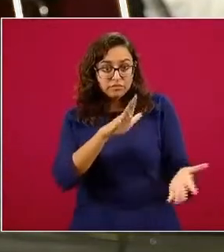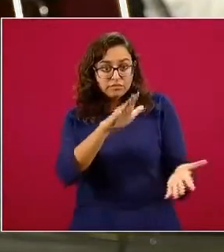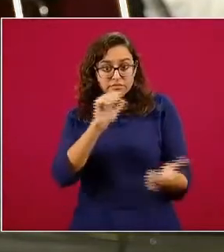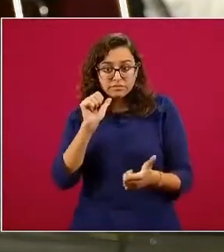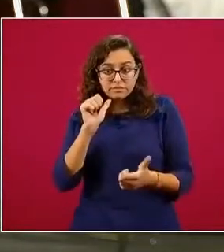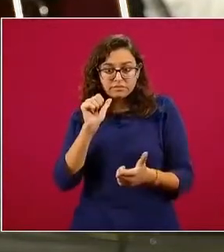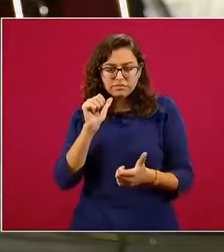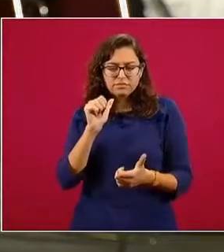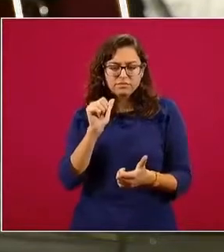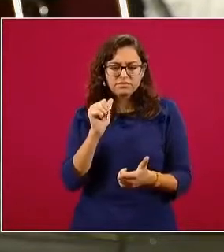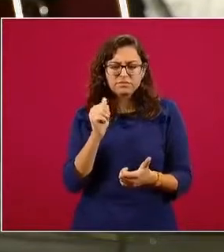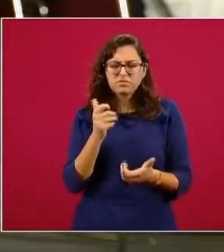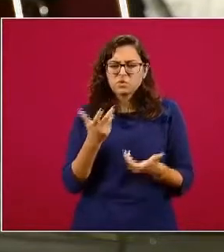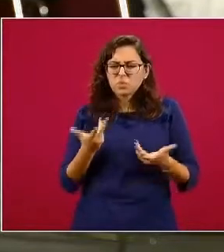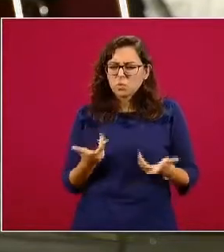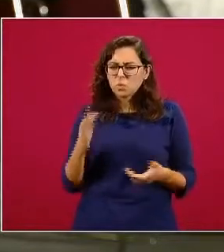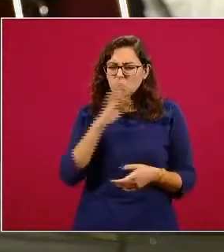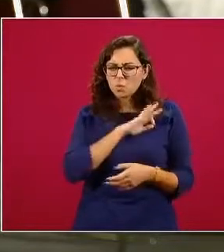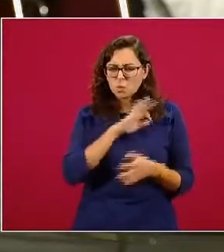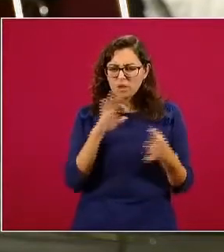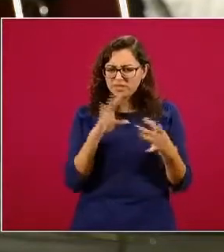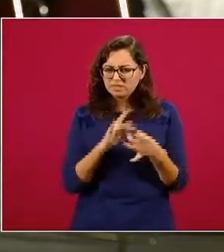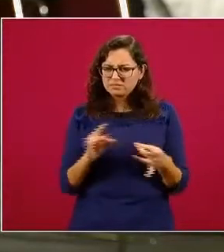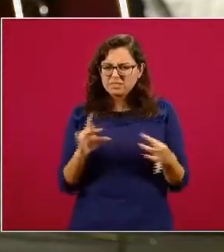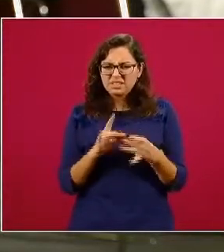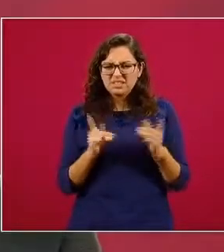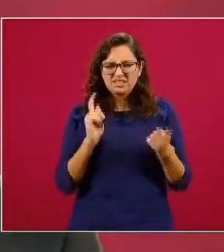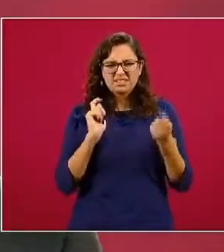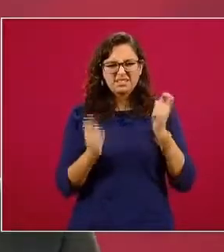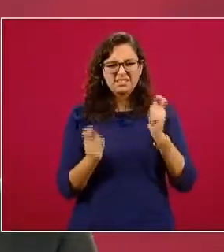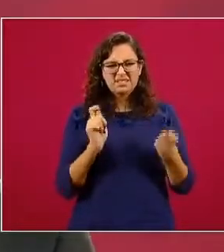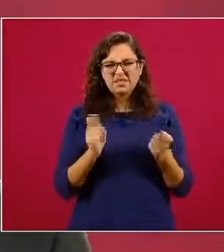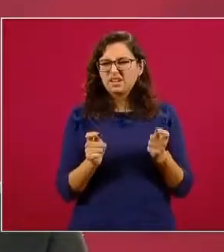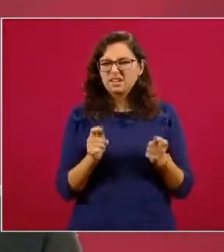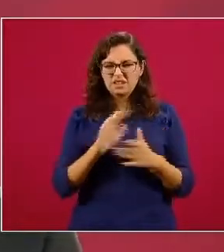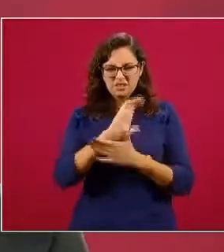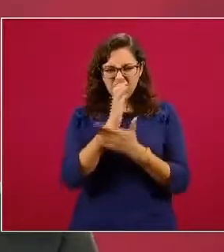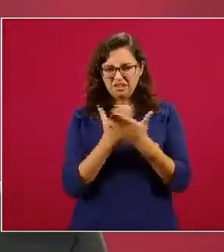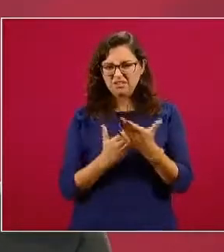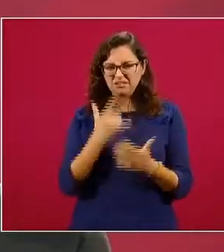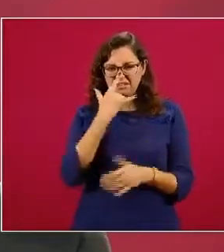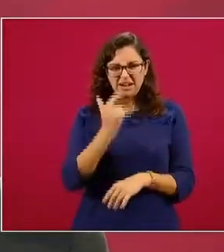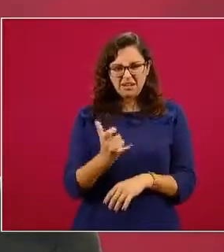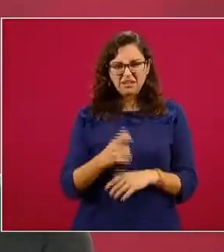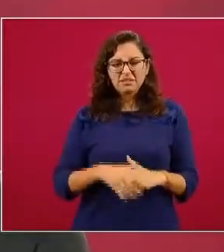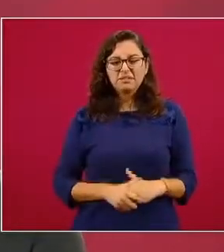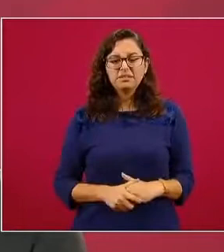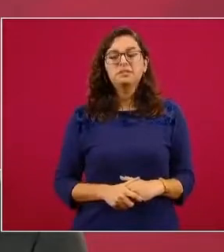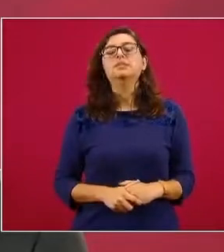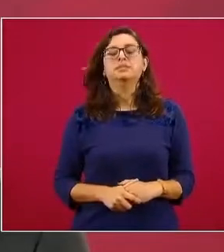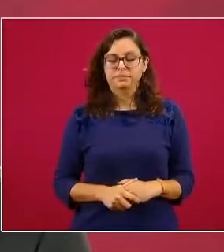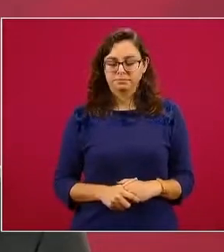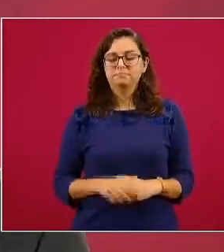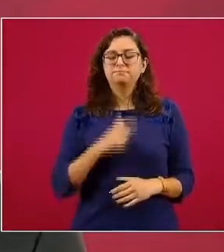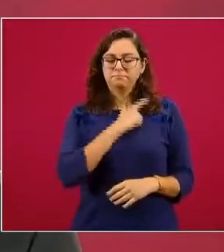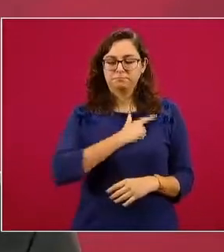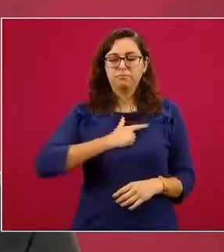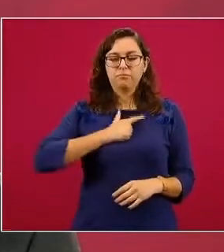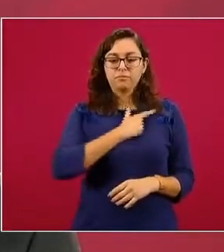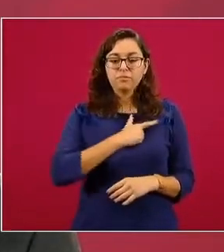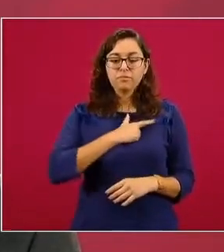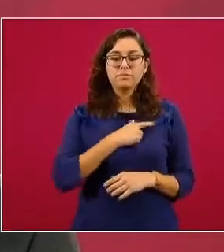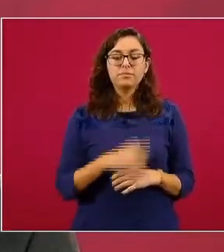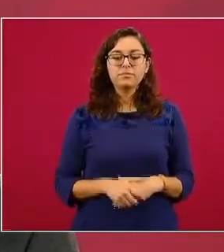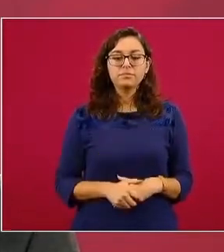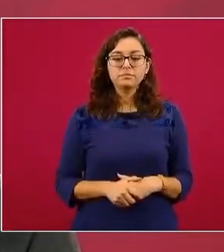por favor, por qué hay estos puntos en este contrato. Gracias. Cómo no, con mucho gusto. Para familiaridad